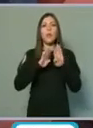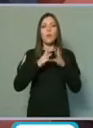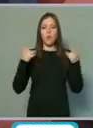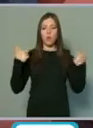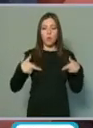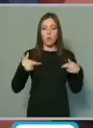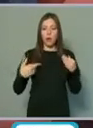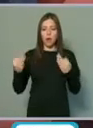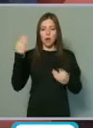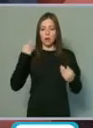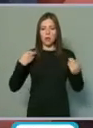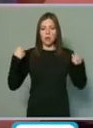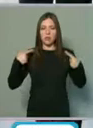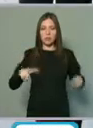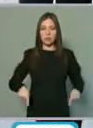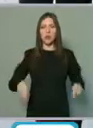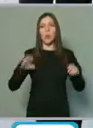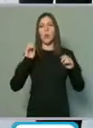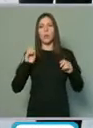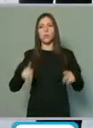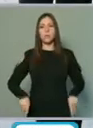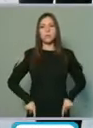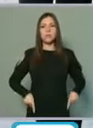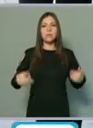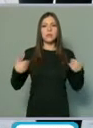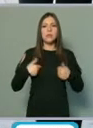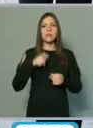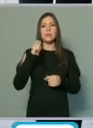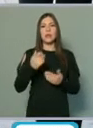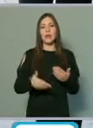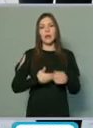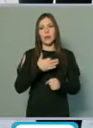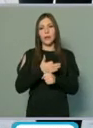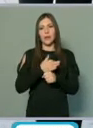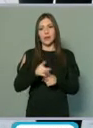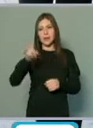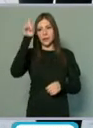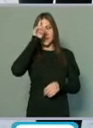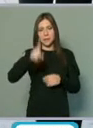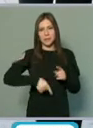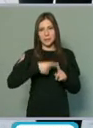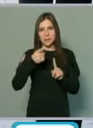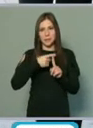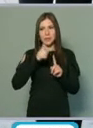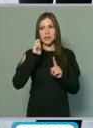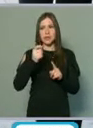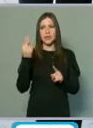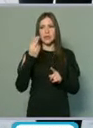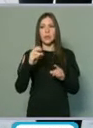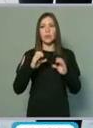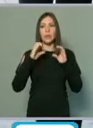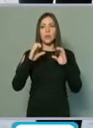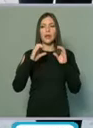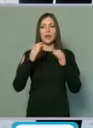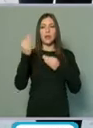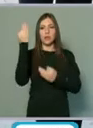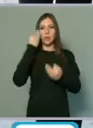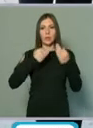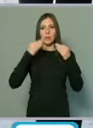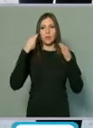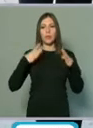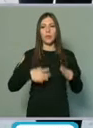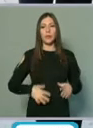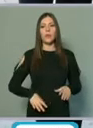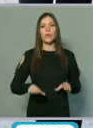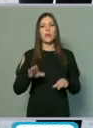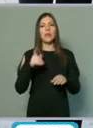través de nuestra apariencia física, ¿no? Y el primer tip que yo les quiero recomendar es justo el cuidado como personal o el cuidado